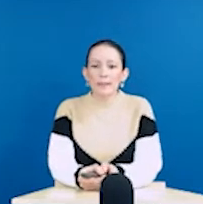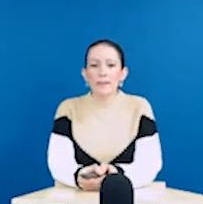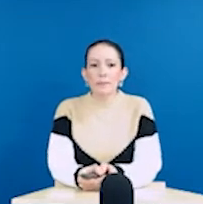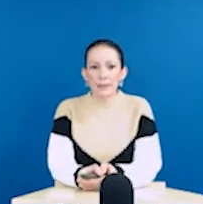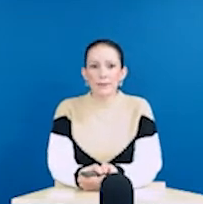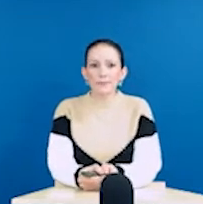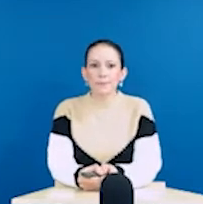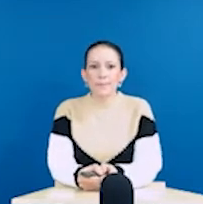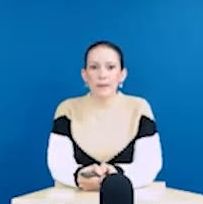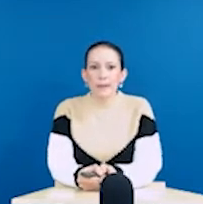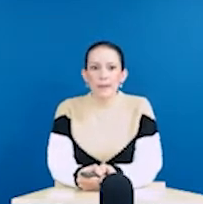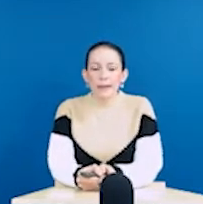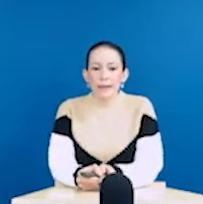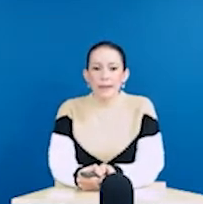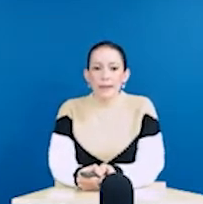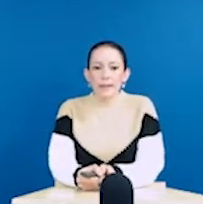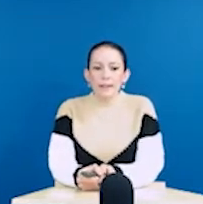nuestro paciente en el momento.